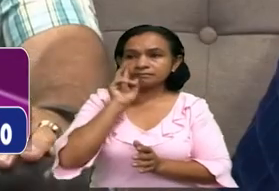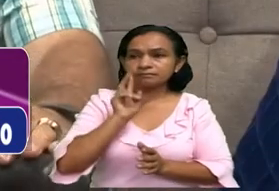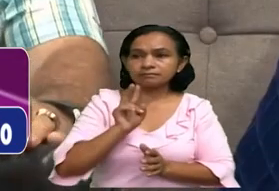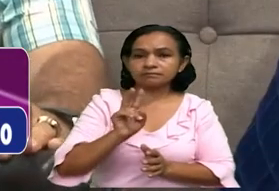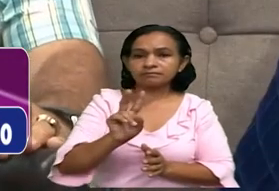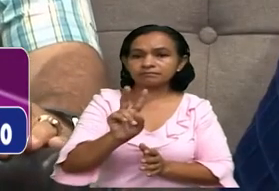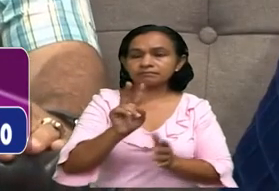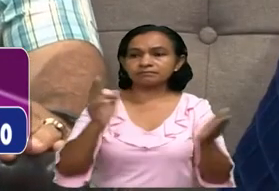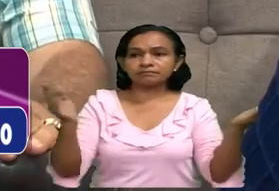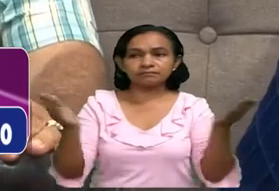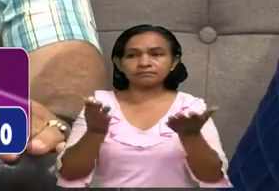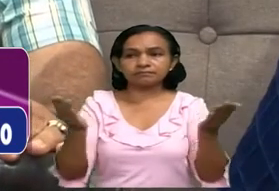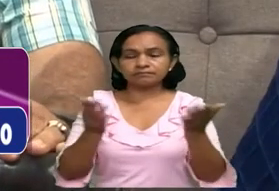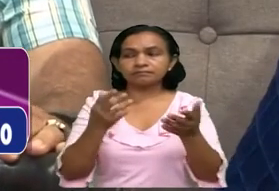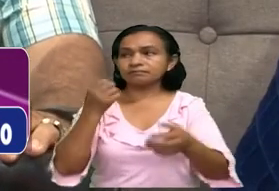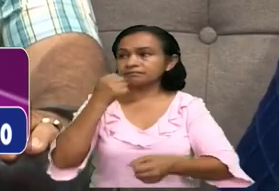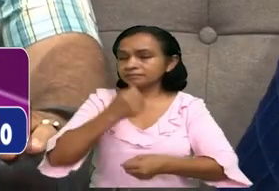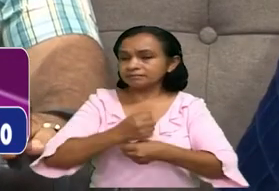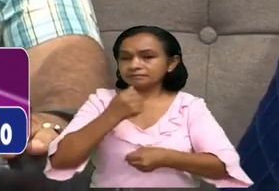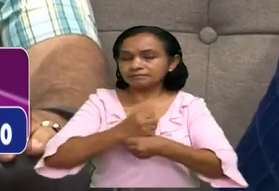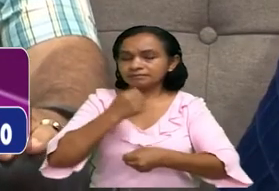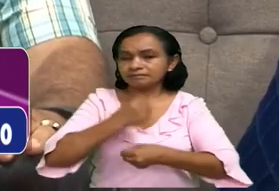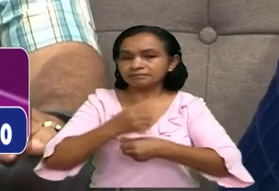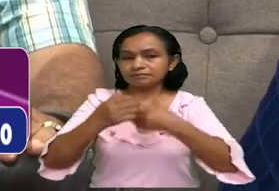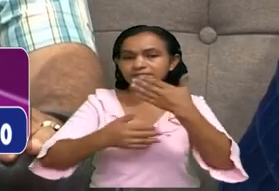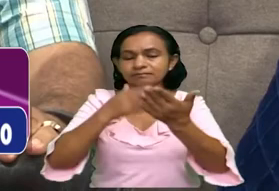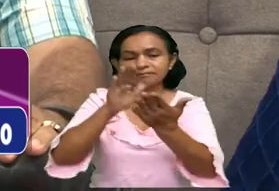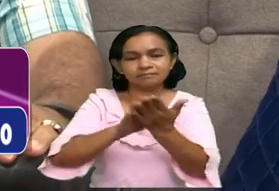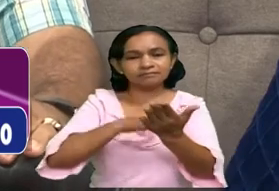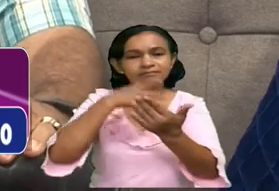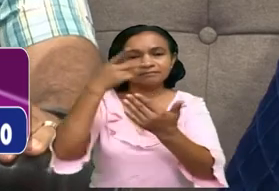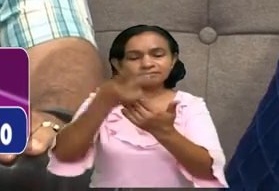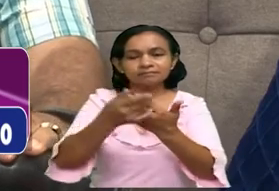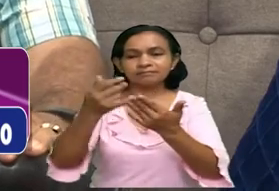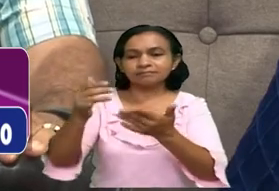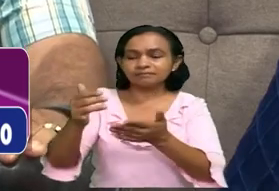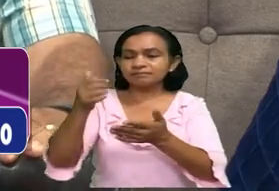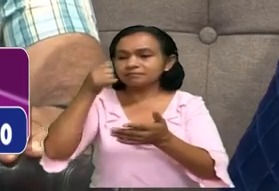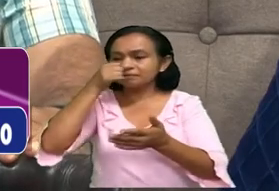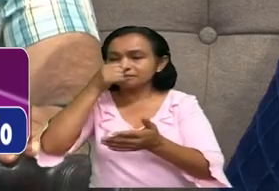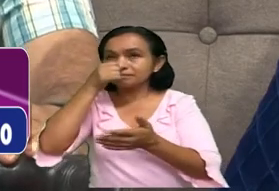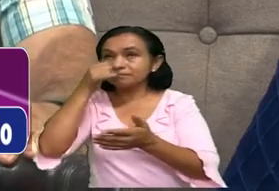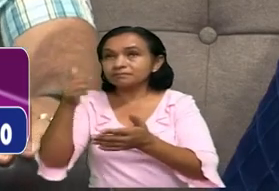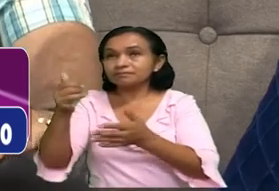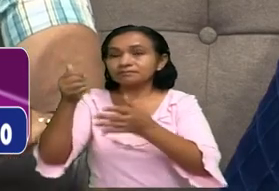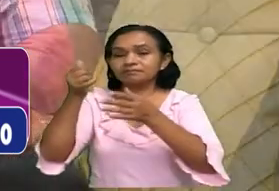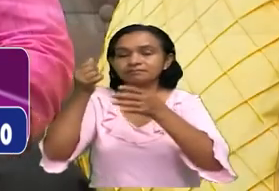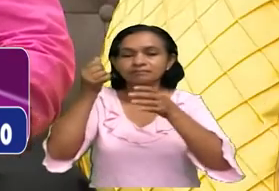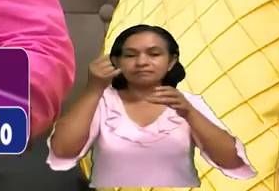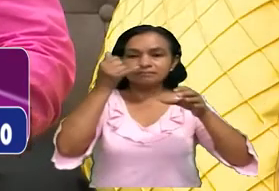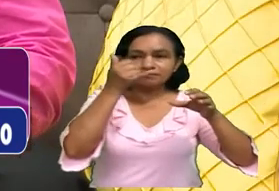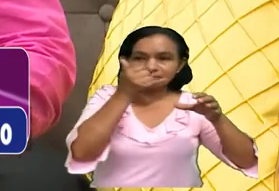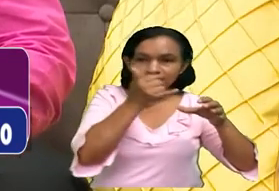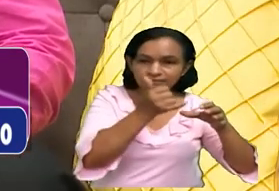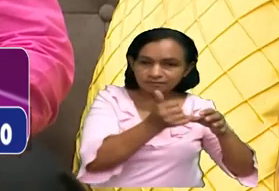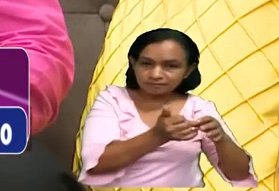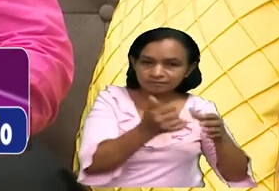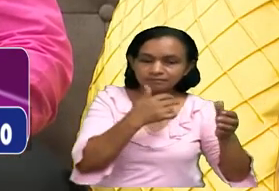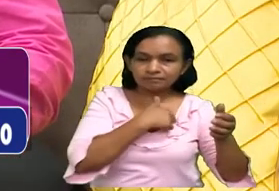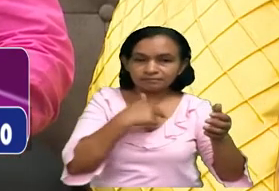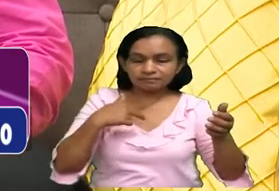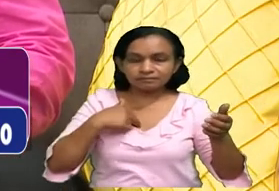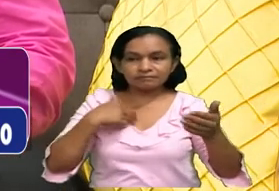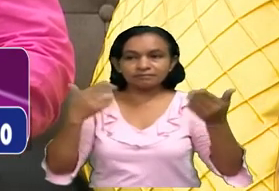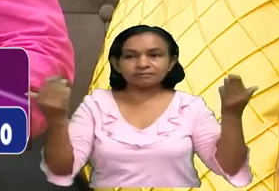el sistema ha venido trabajando en programas de inseminación artificial, en capacitación a productores para